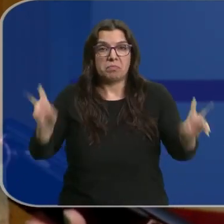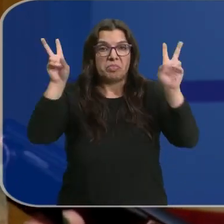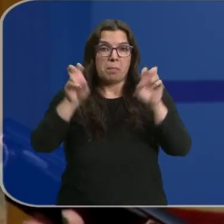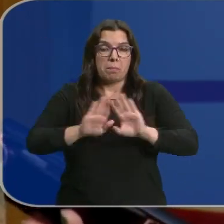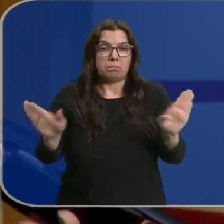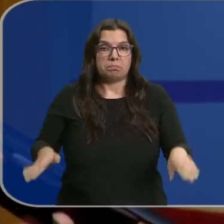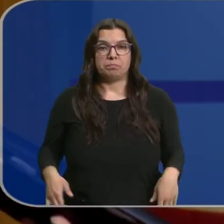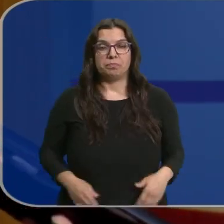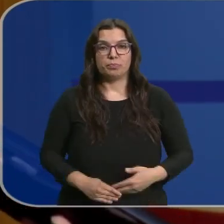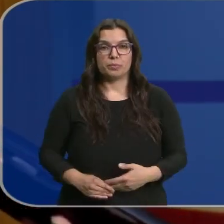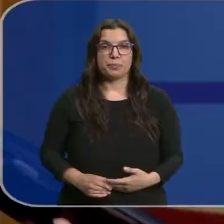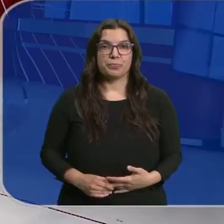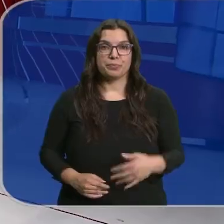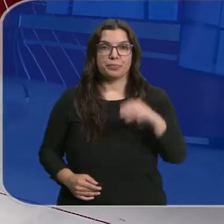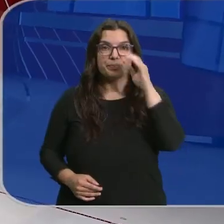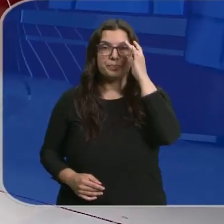a ese respecto.